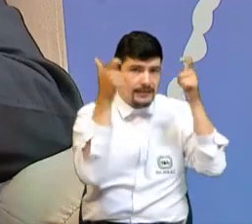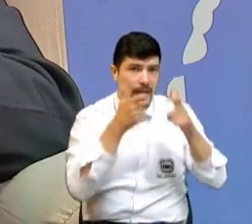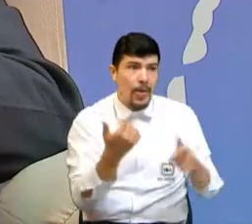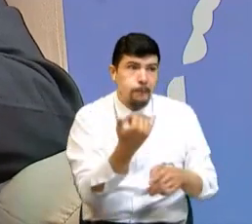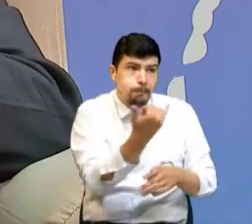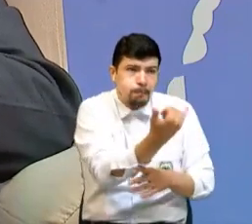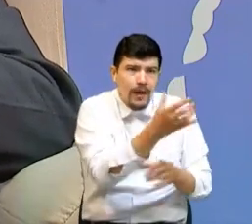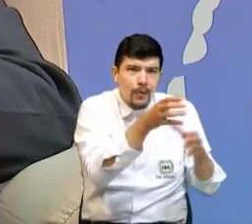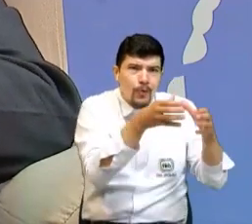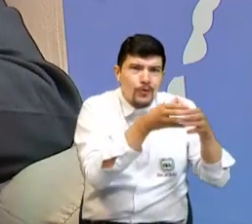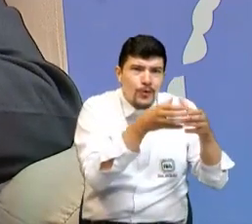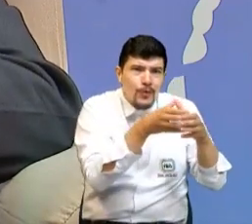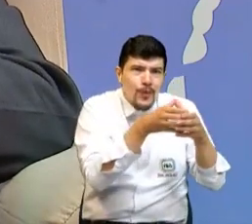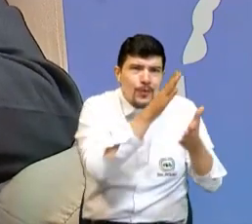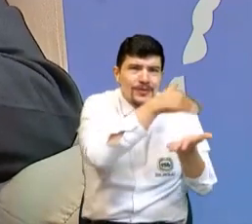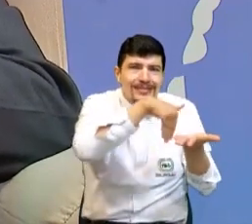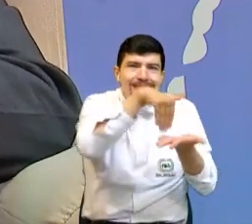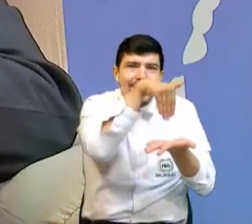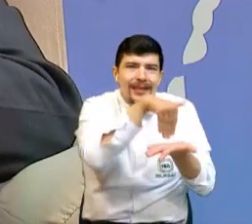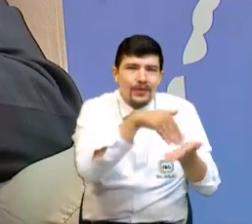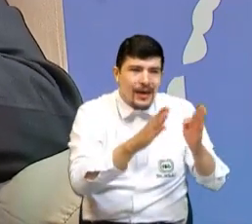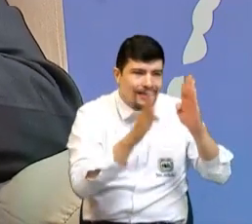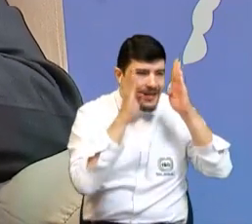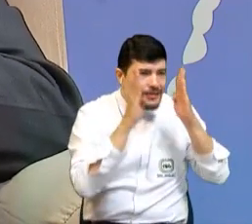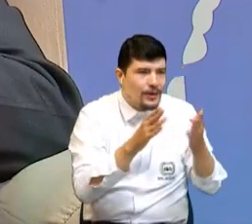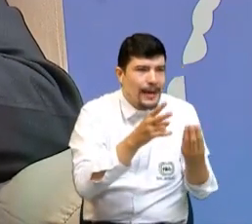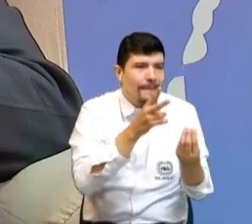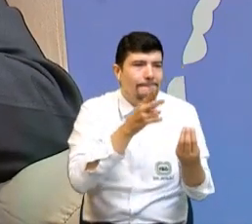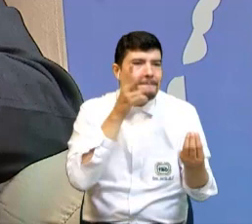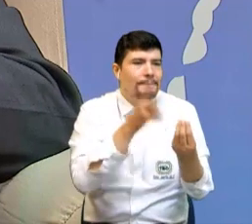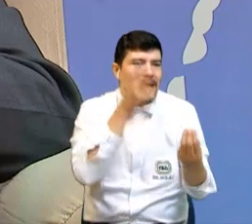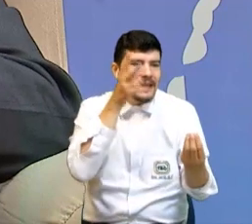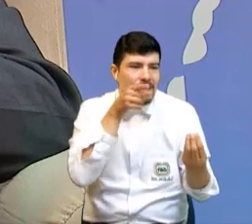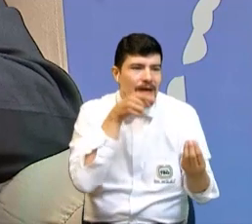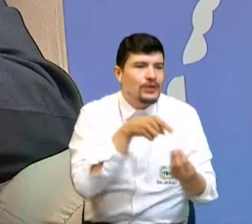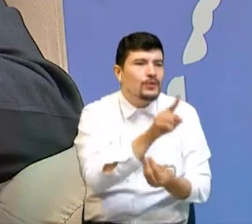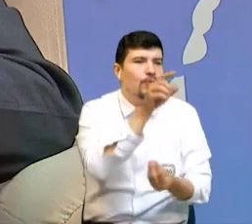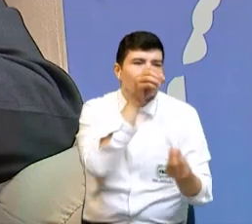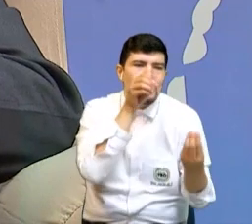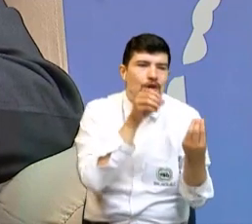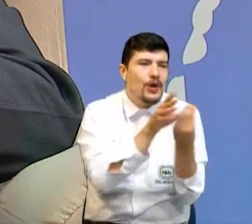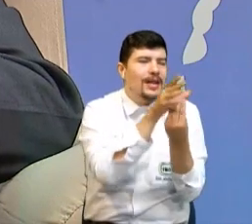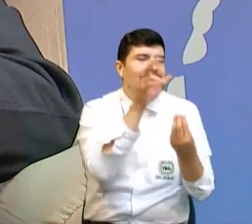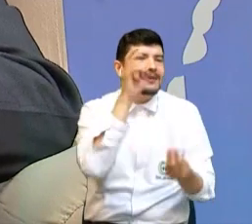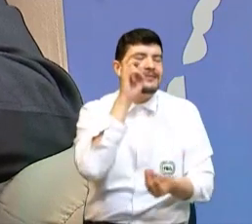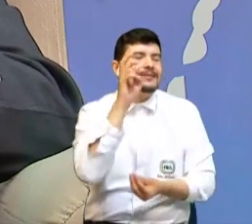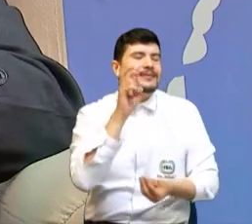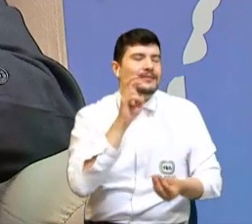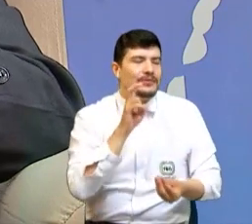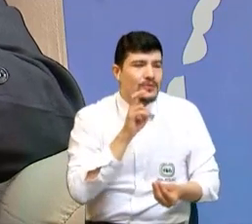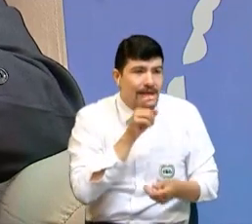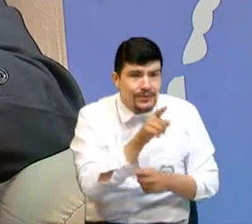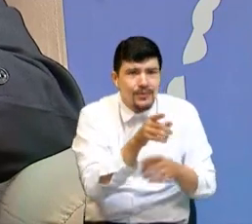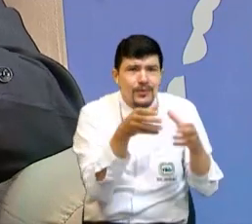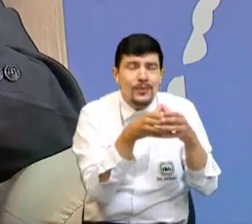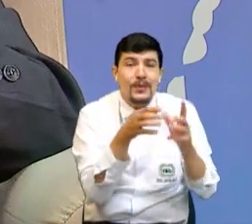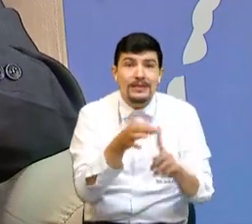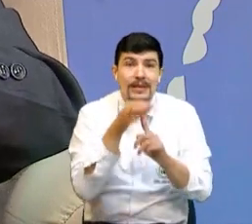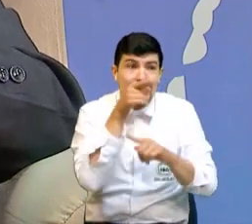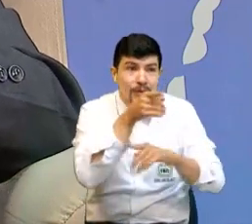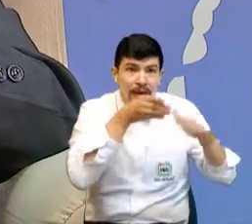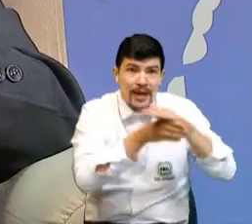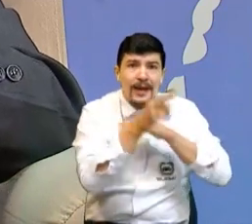un centro de atención a víctimas de agresiones sexuales, que